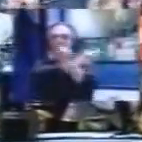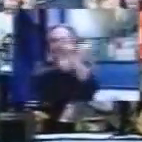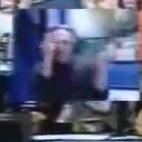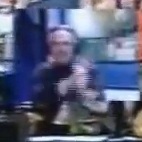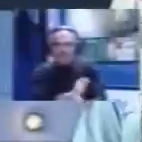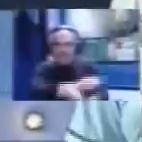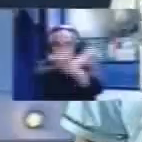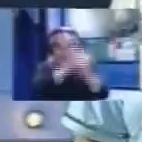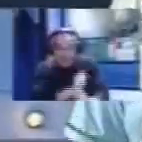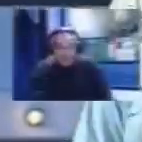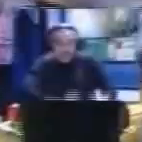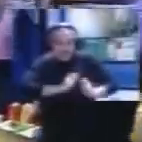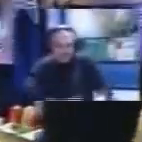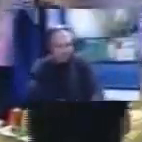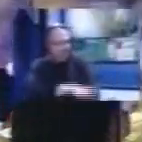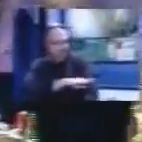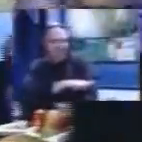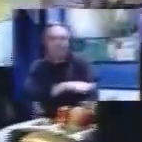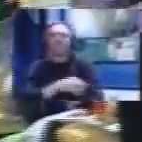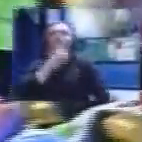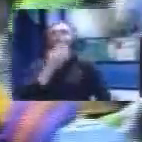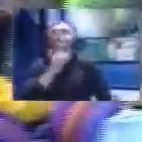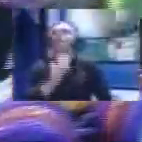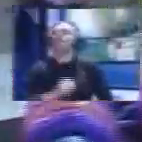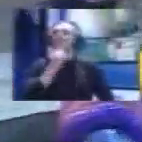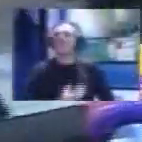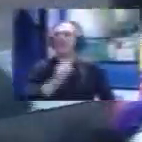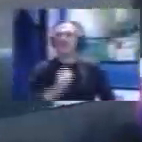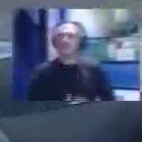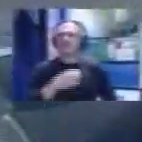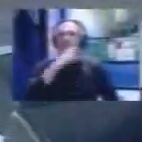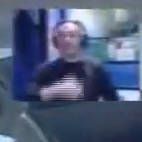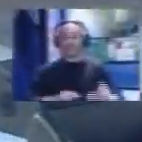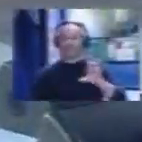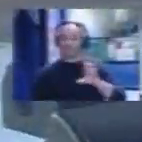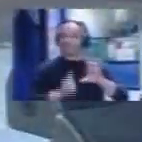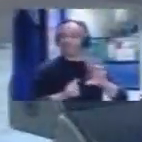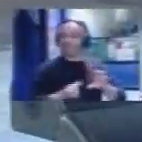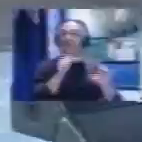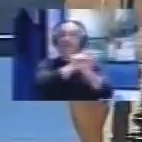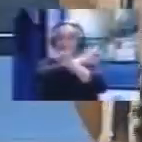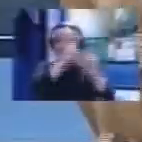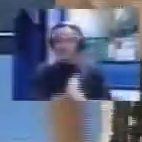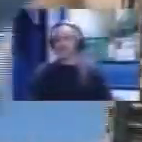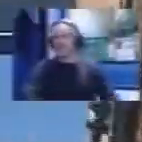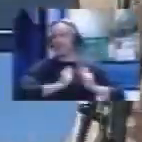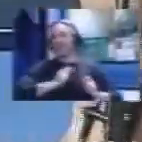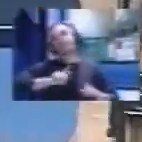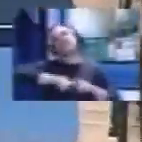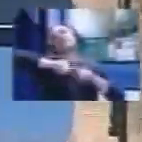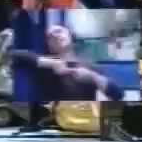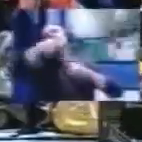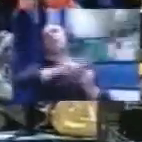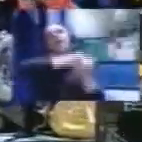felicidad. Nos da una gran felicidad. Y como nos da felicidad, nos convertimos